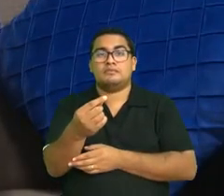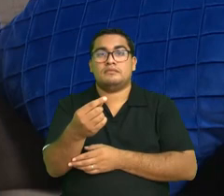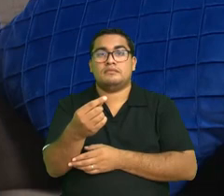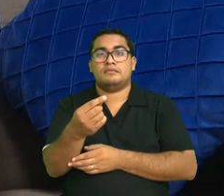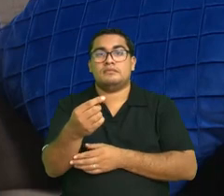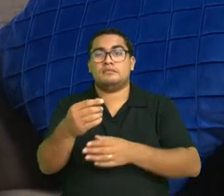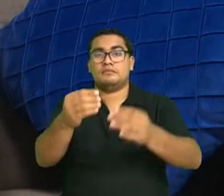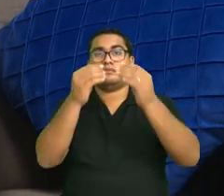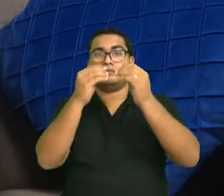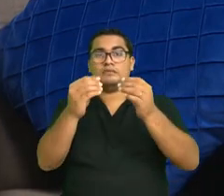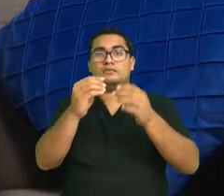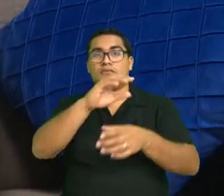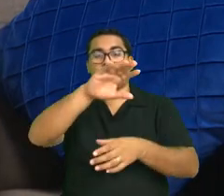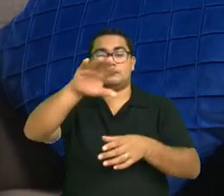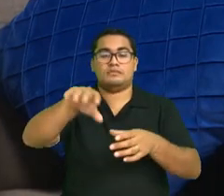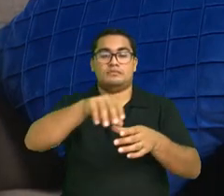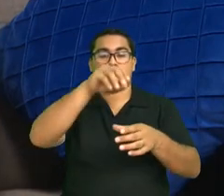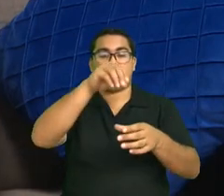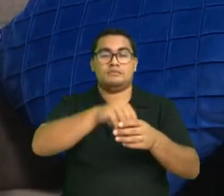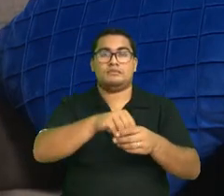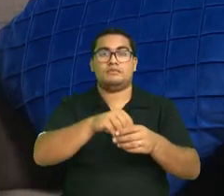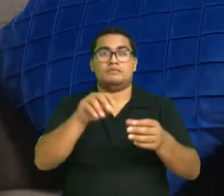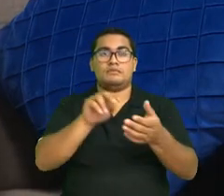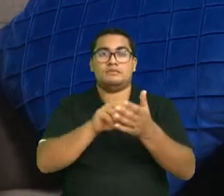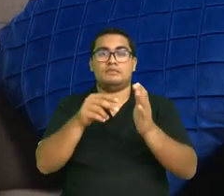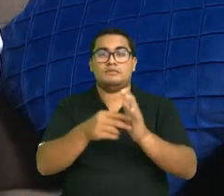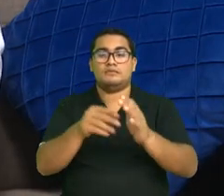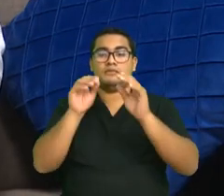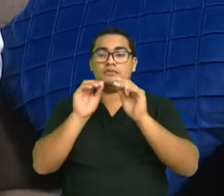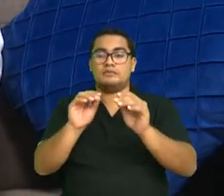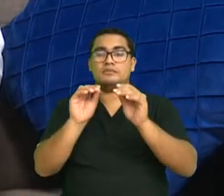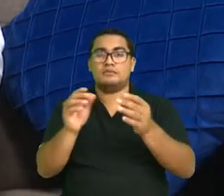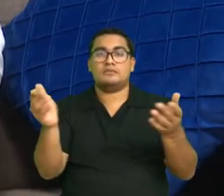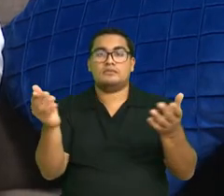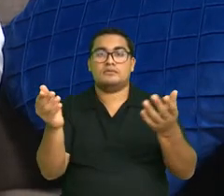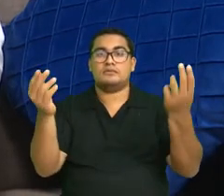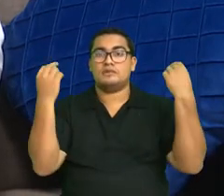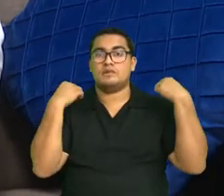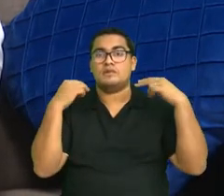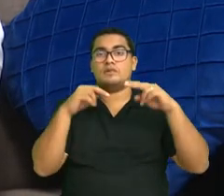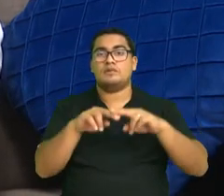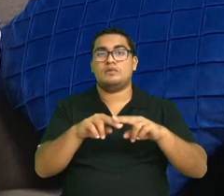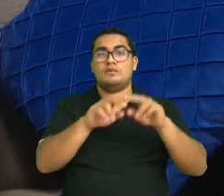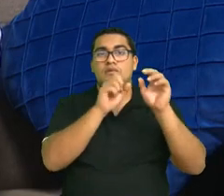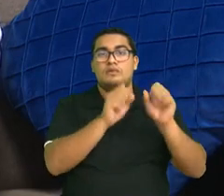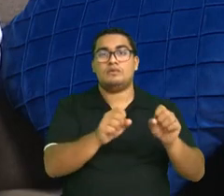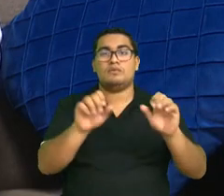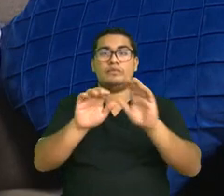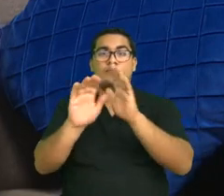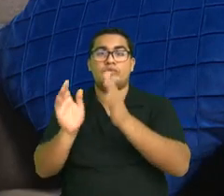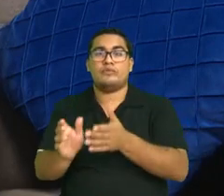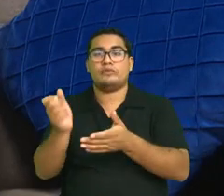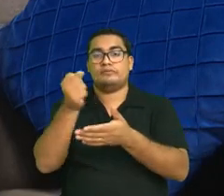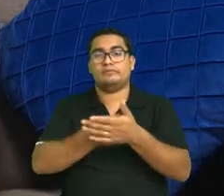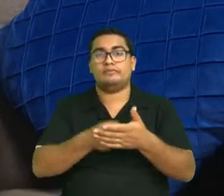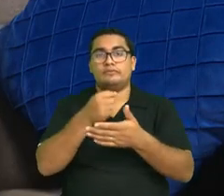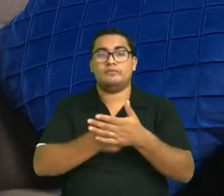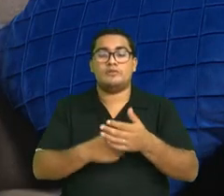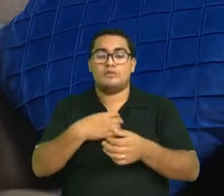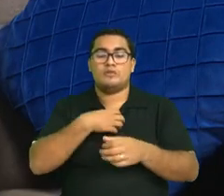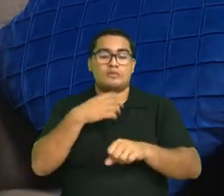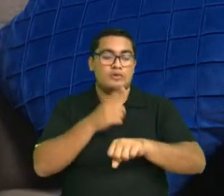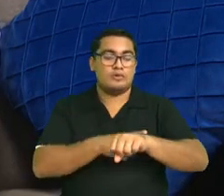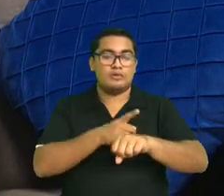educación inclusiva, implica también generación de capacidad. Hemos visto a nuestros maestros y nuestras maestras haciendo un esfuerzo por dar su tiempo